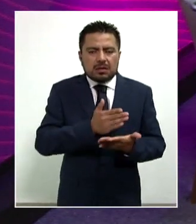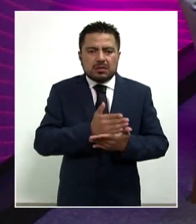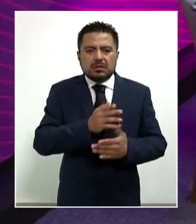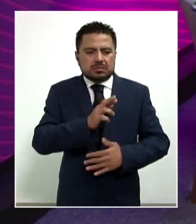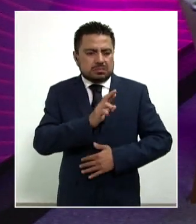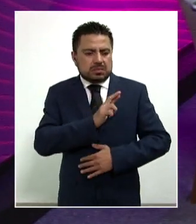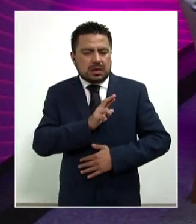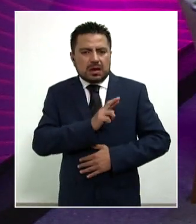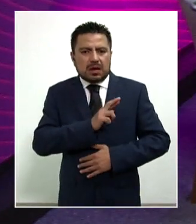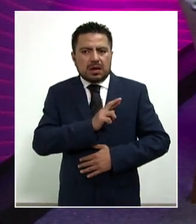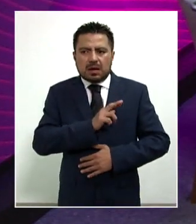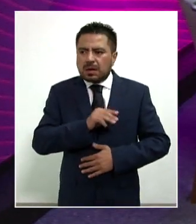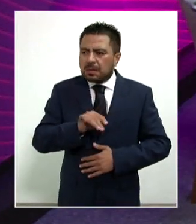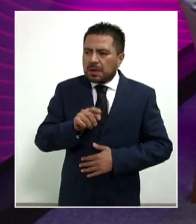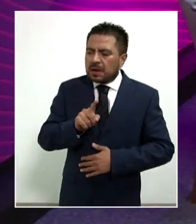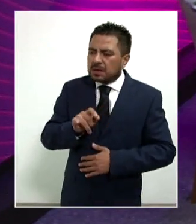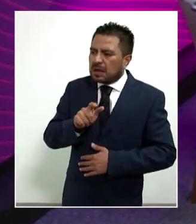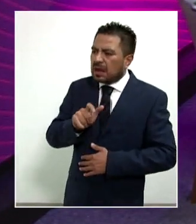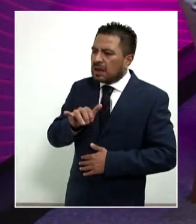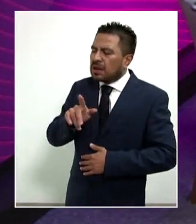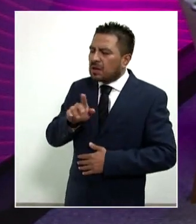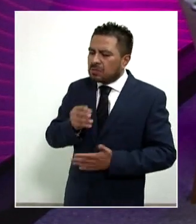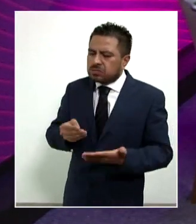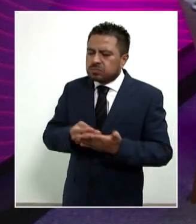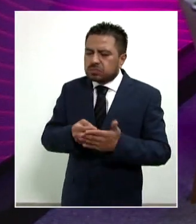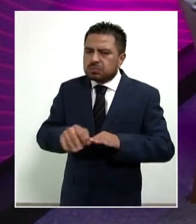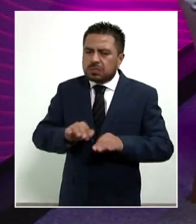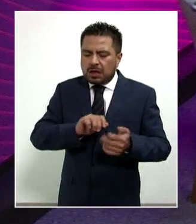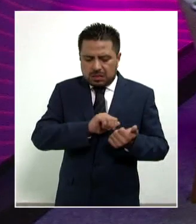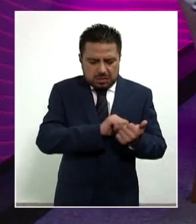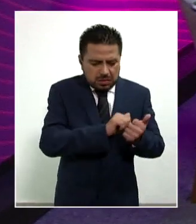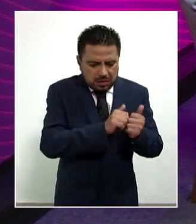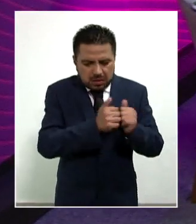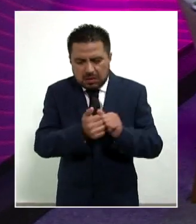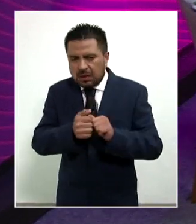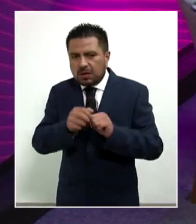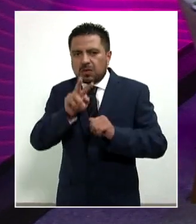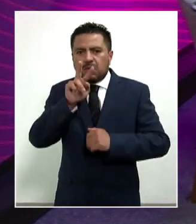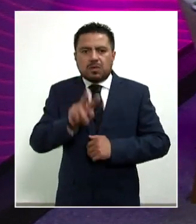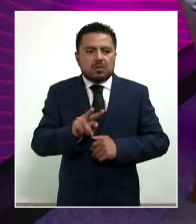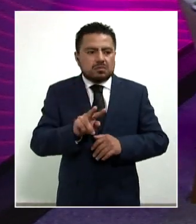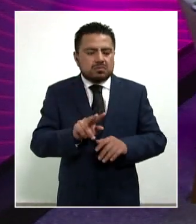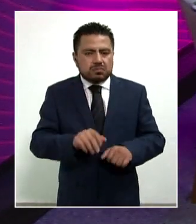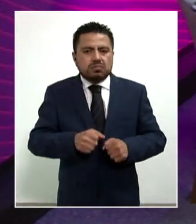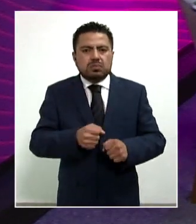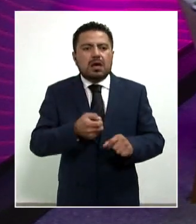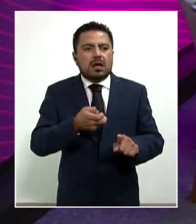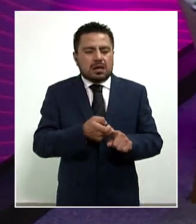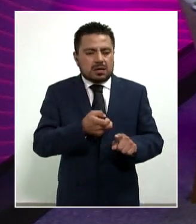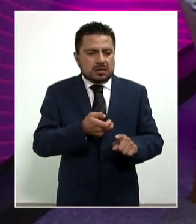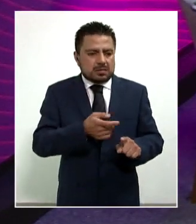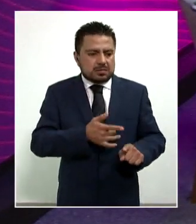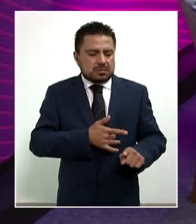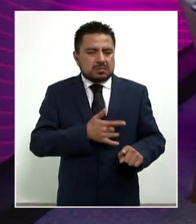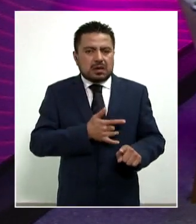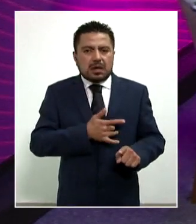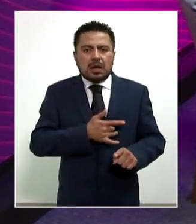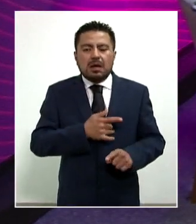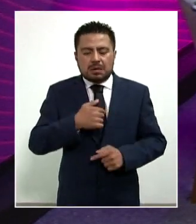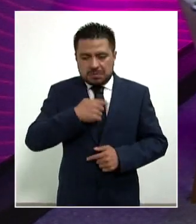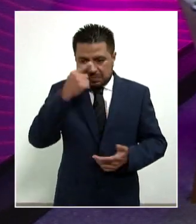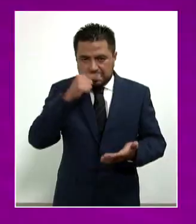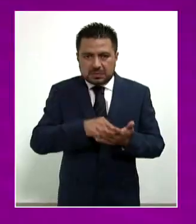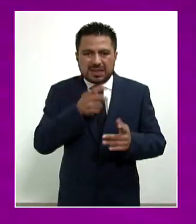sector privado, Magdalena, de contribuir a hacer una transformación verdaderamente sustantiva en este sentido? Creo que el aspecto